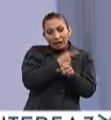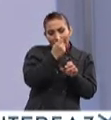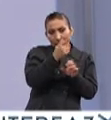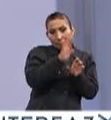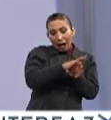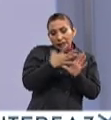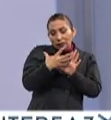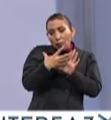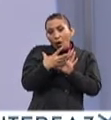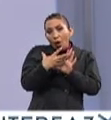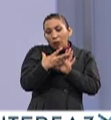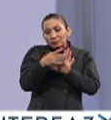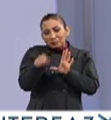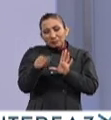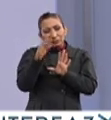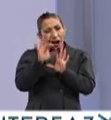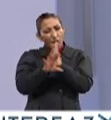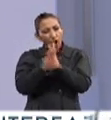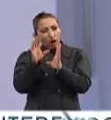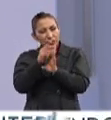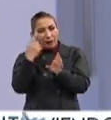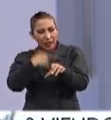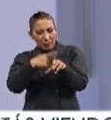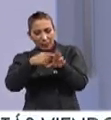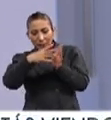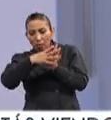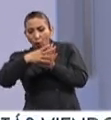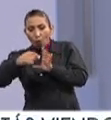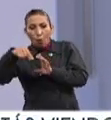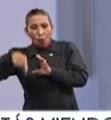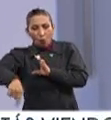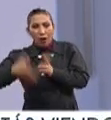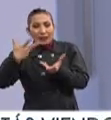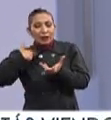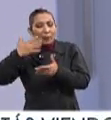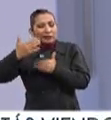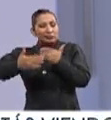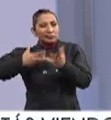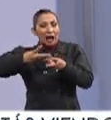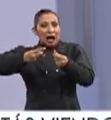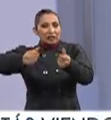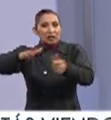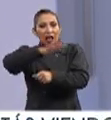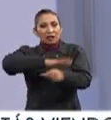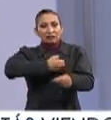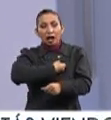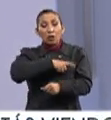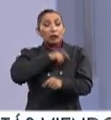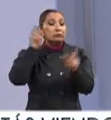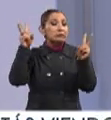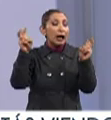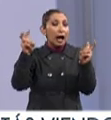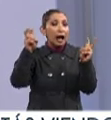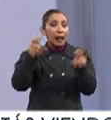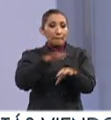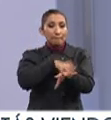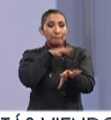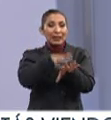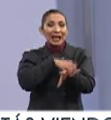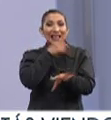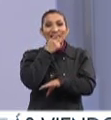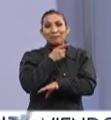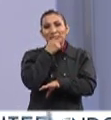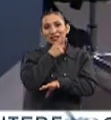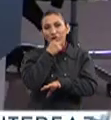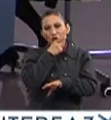pues más emblemáticas y que pues también genera muchos gastos al sector de salud, que es el pie